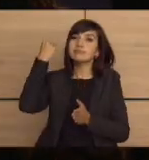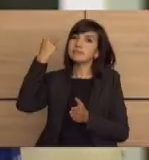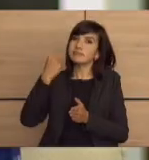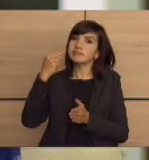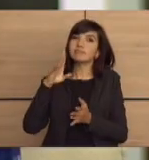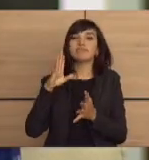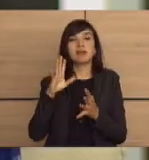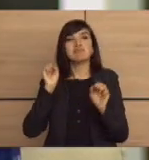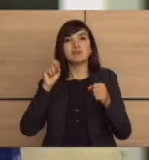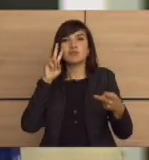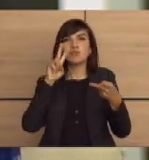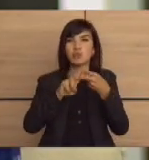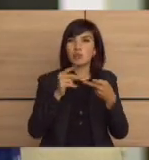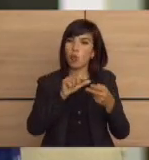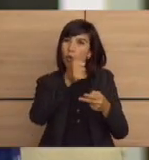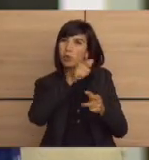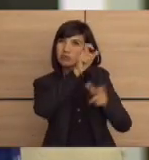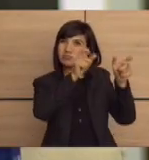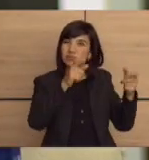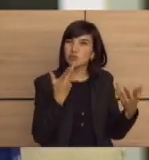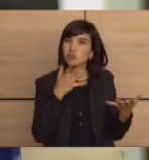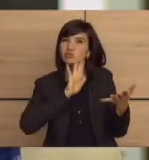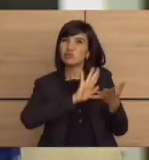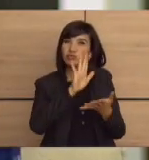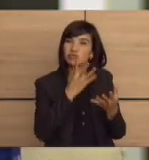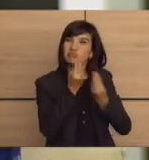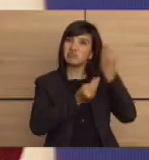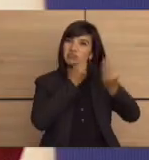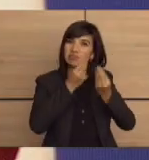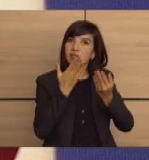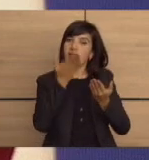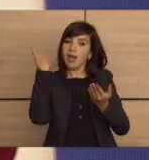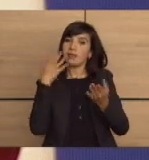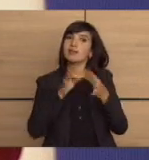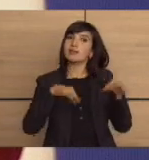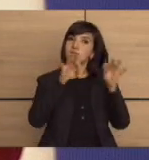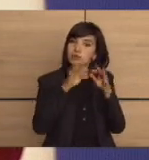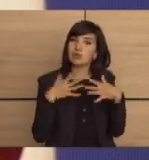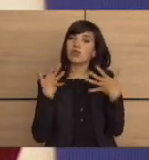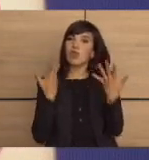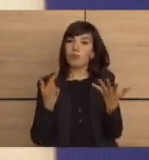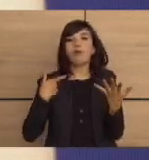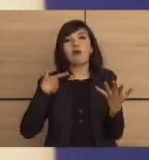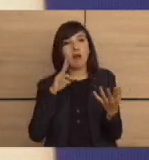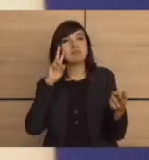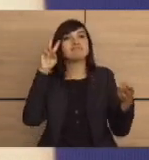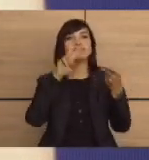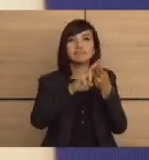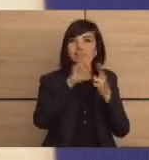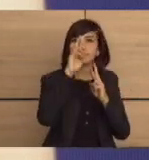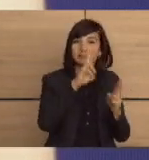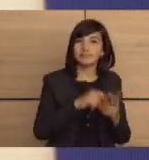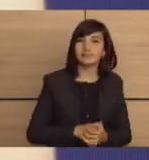lo que hacemos, de lo que han hecho otros, de cómo el hacer de cada persona tiene que ver y es importante, o sea, de situarnos